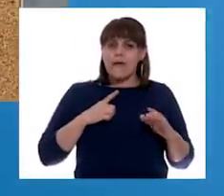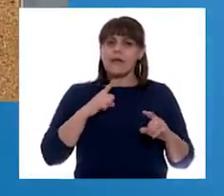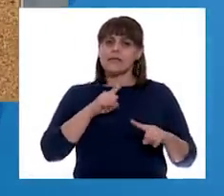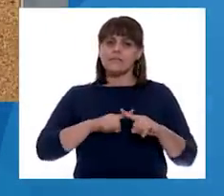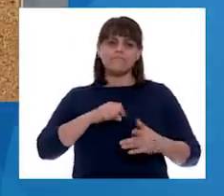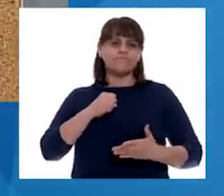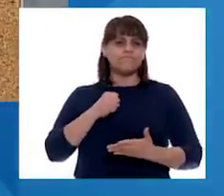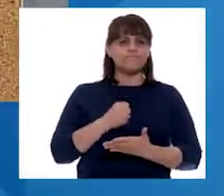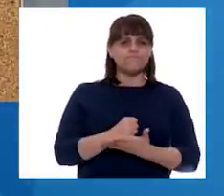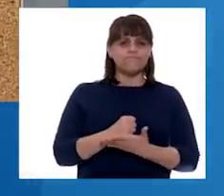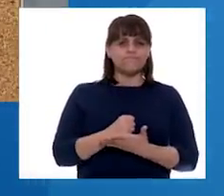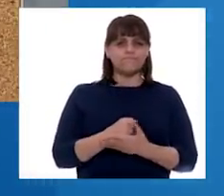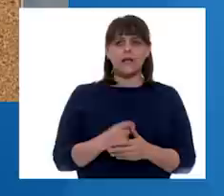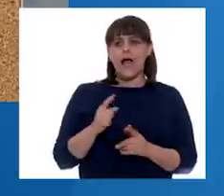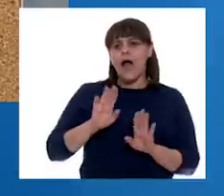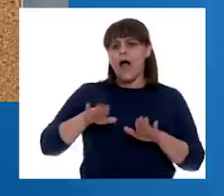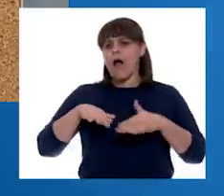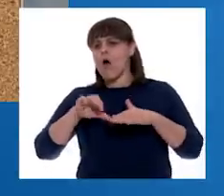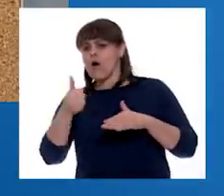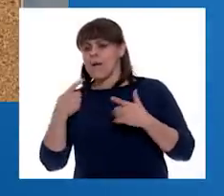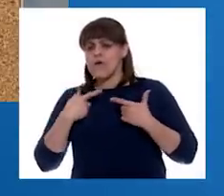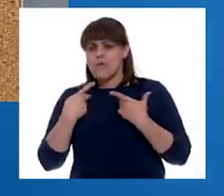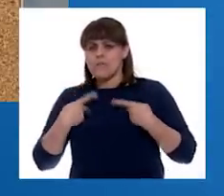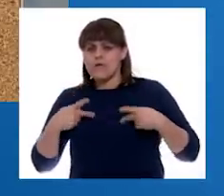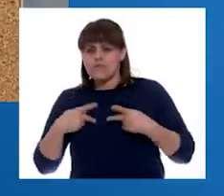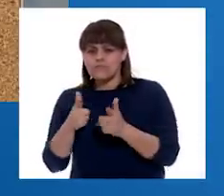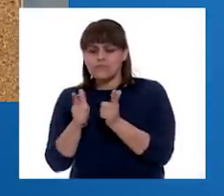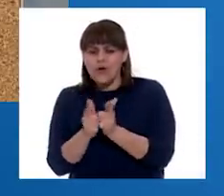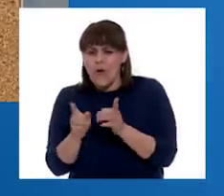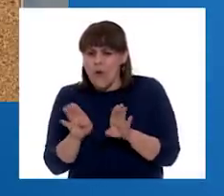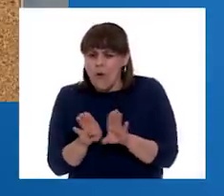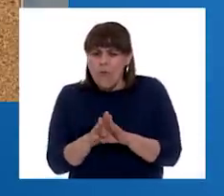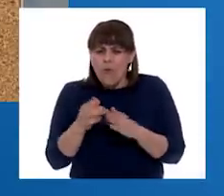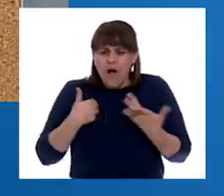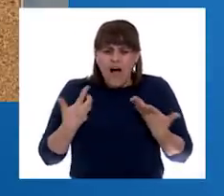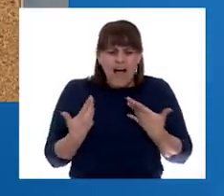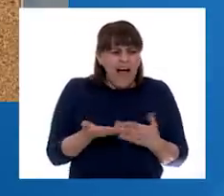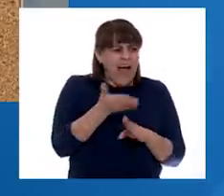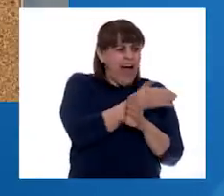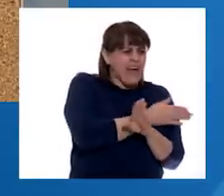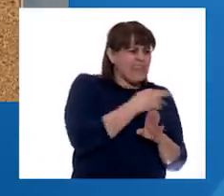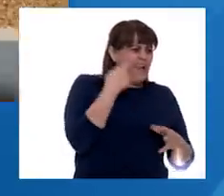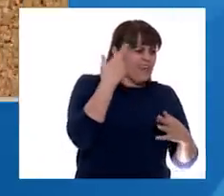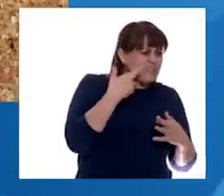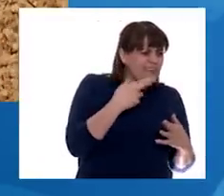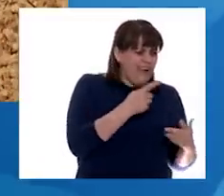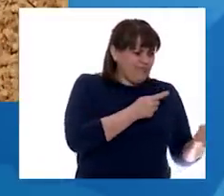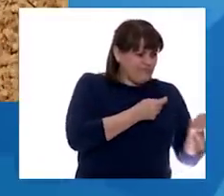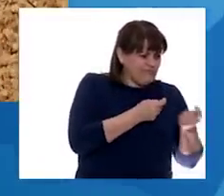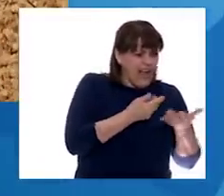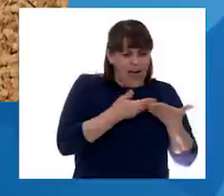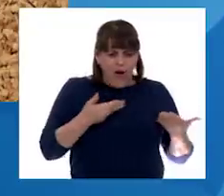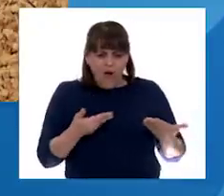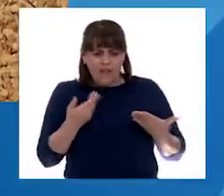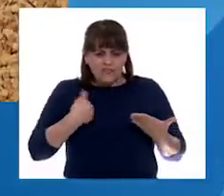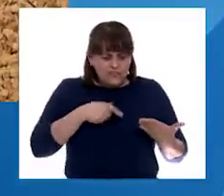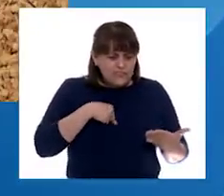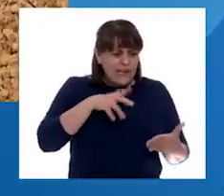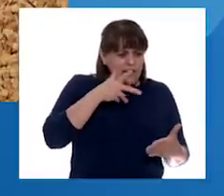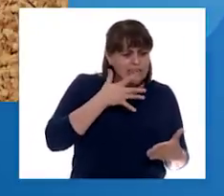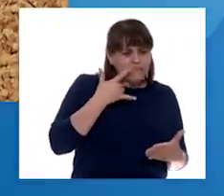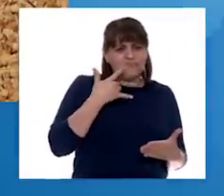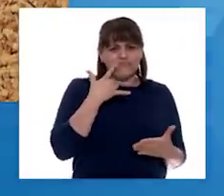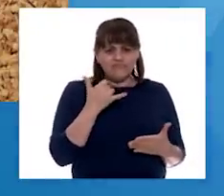confusión inundó a los líderes insurgentes. ¿Cómo era posible volver a la monarquía después de tantos años de lucha? En las entrevistas de Iturbide con